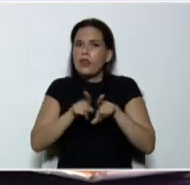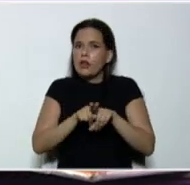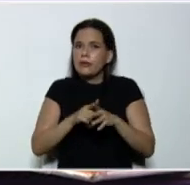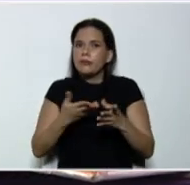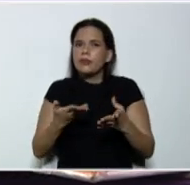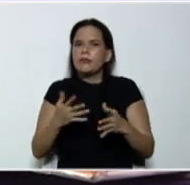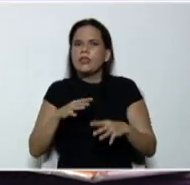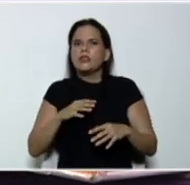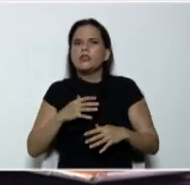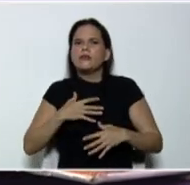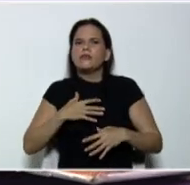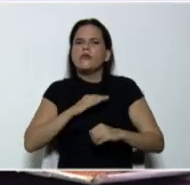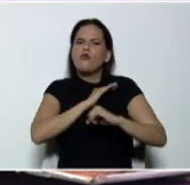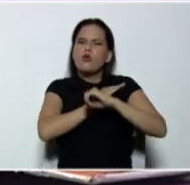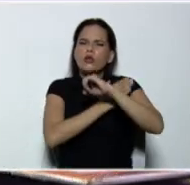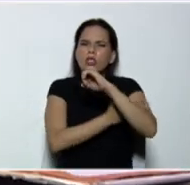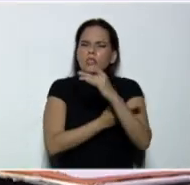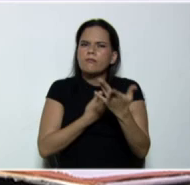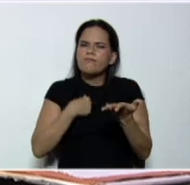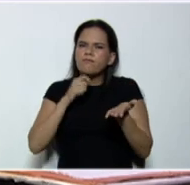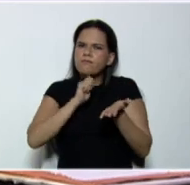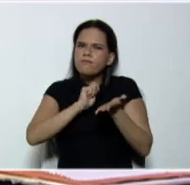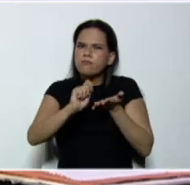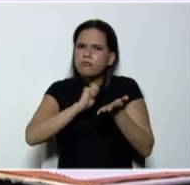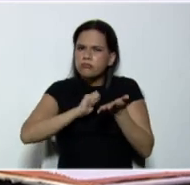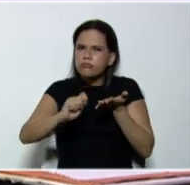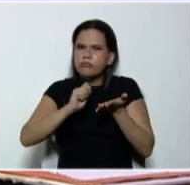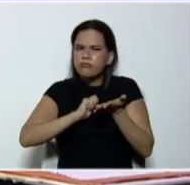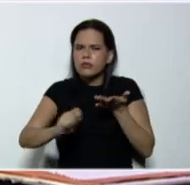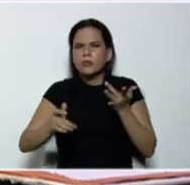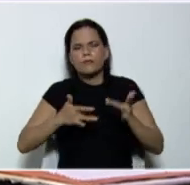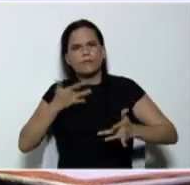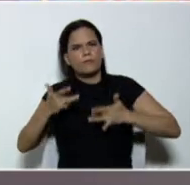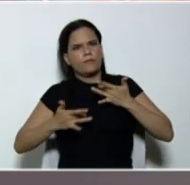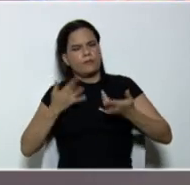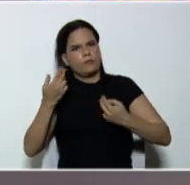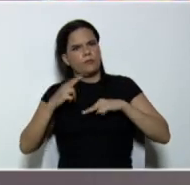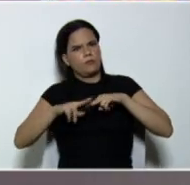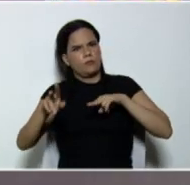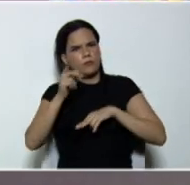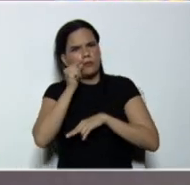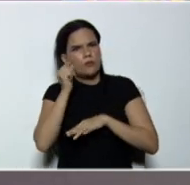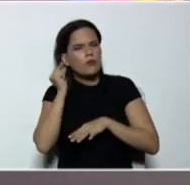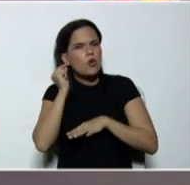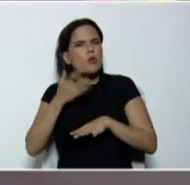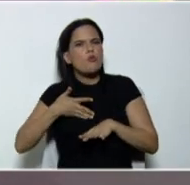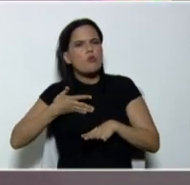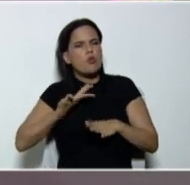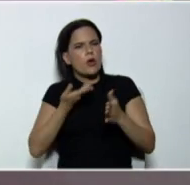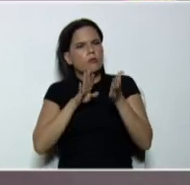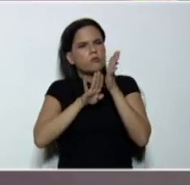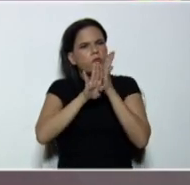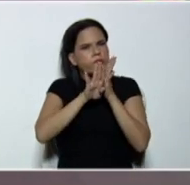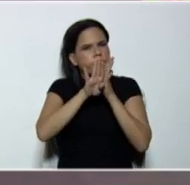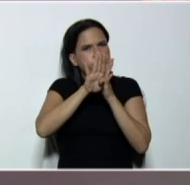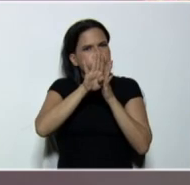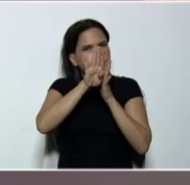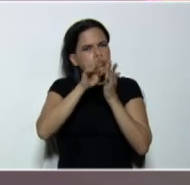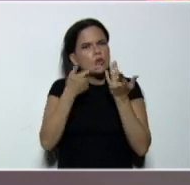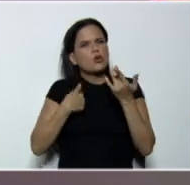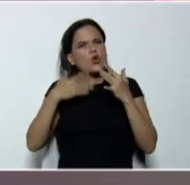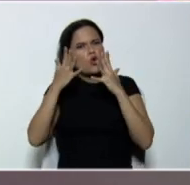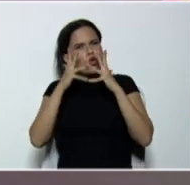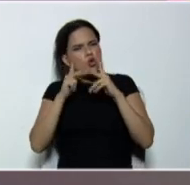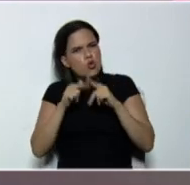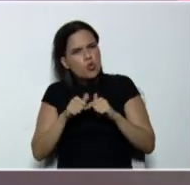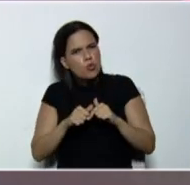van a afianzar la escritura. En este tipo de actividades, las niñas y los niños pueden avanzar tanto en los números, identificar